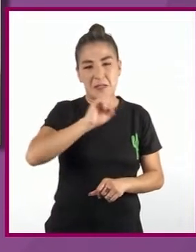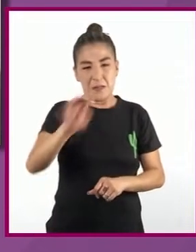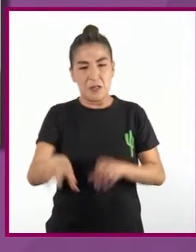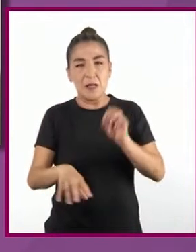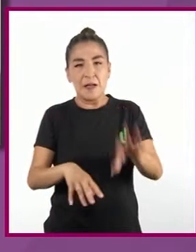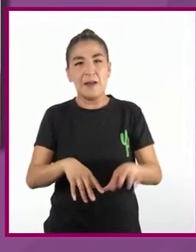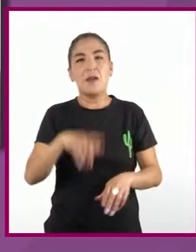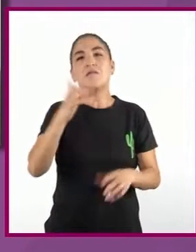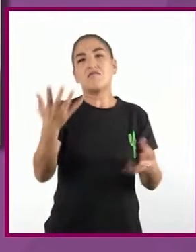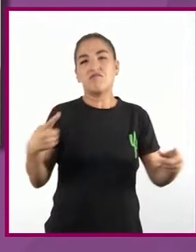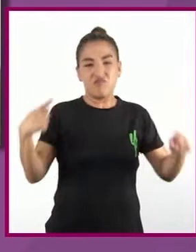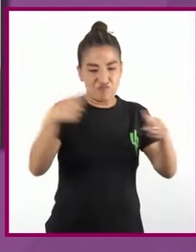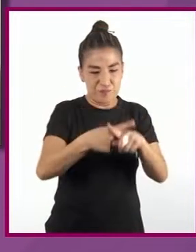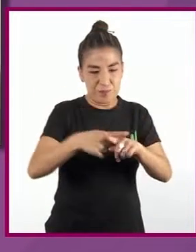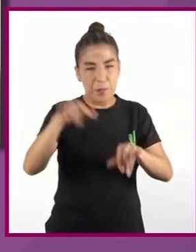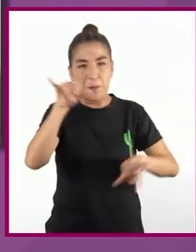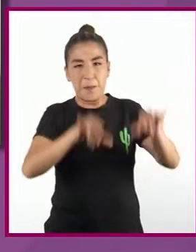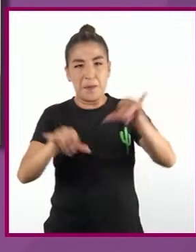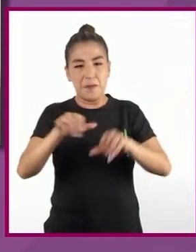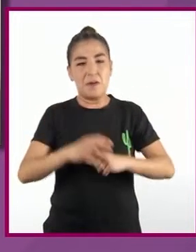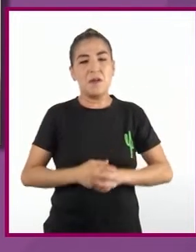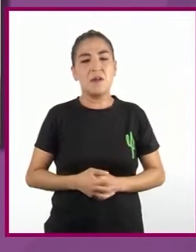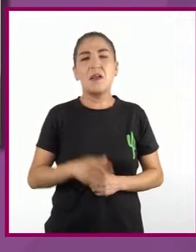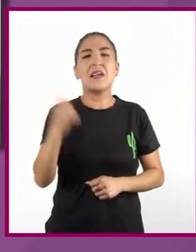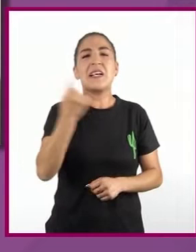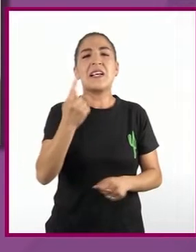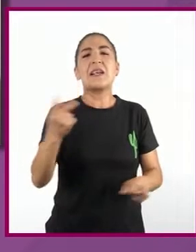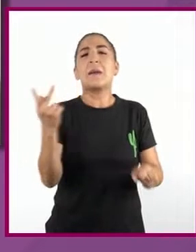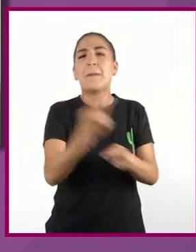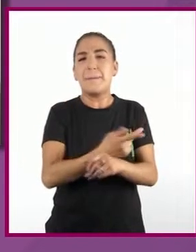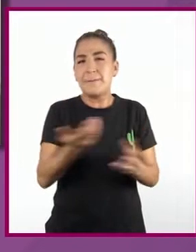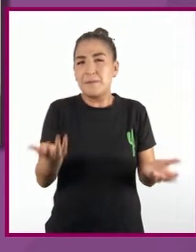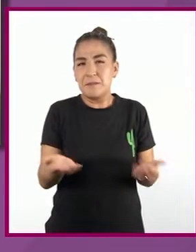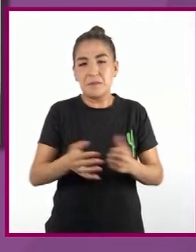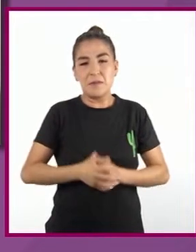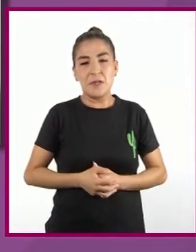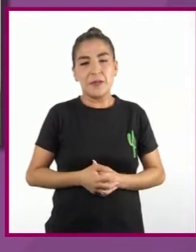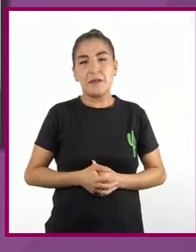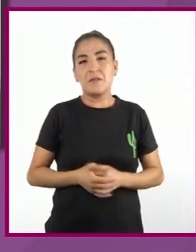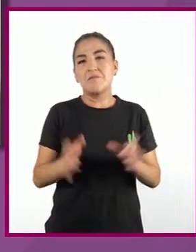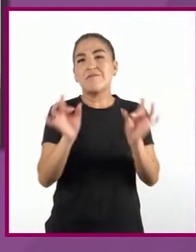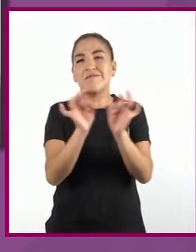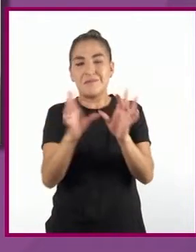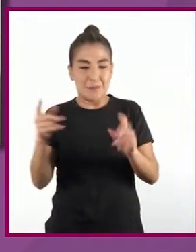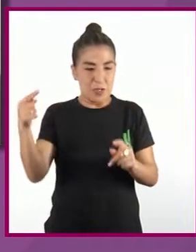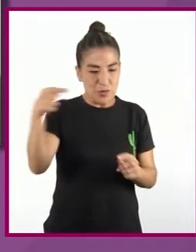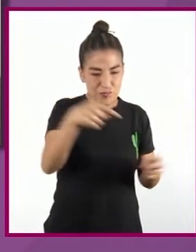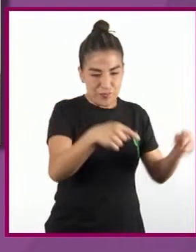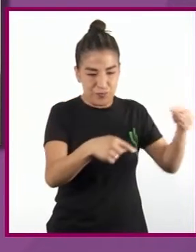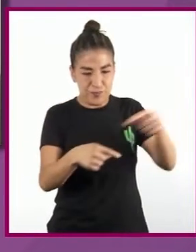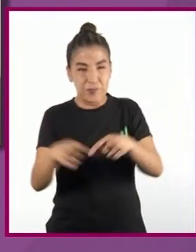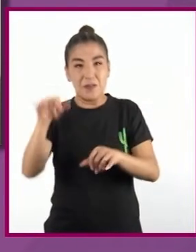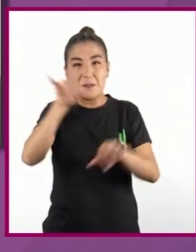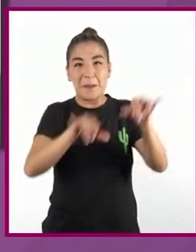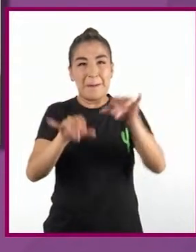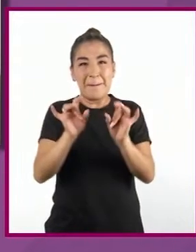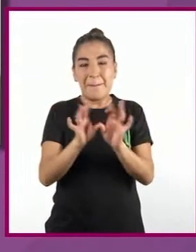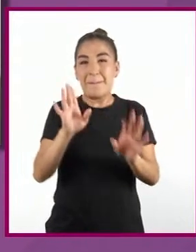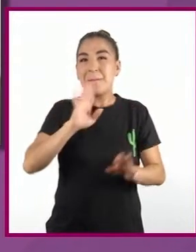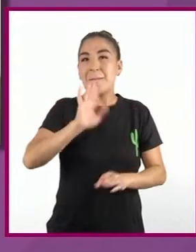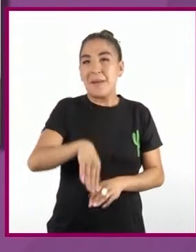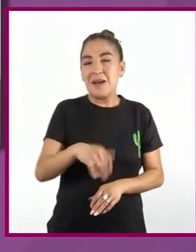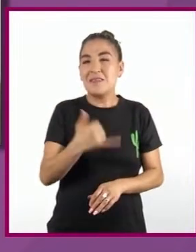cabo reacciones químicas. ¿Qué ocurre si vierten por error sustancias contaminantes en el medio